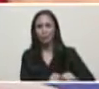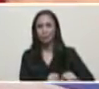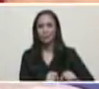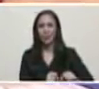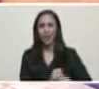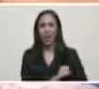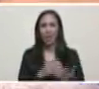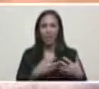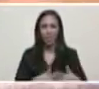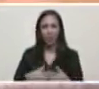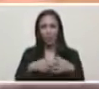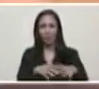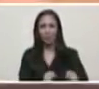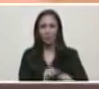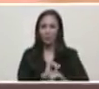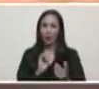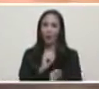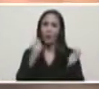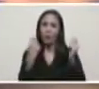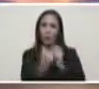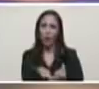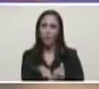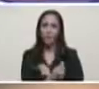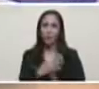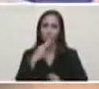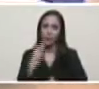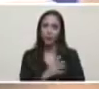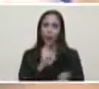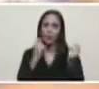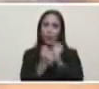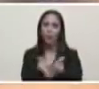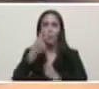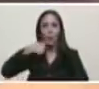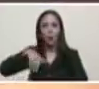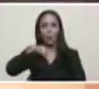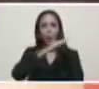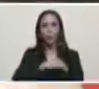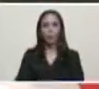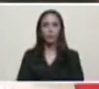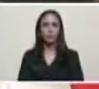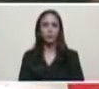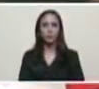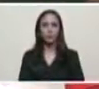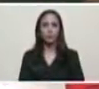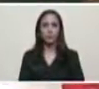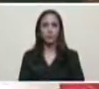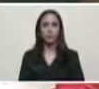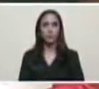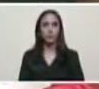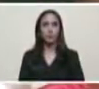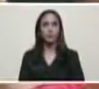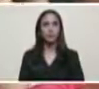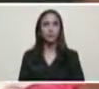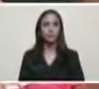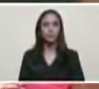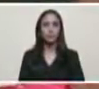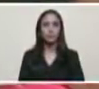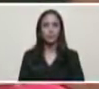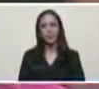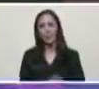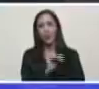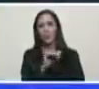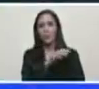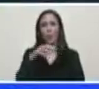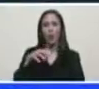burgués que transforme el estado en un estado popular democrático verdaderamente no esos estados